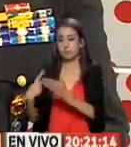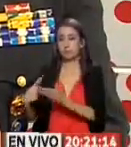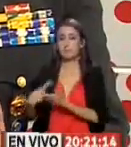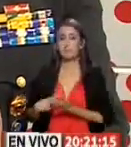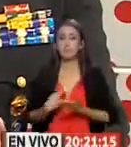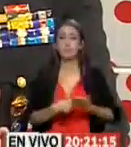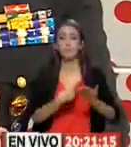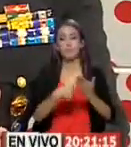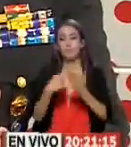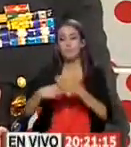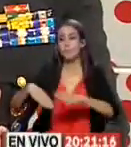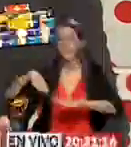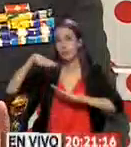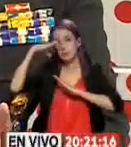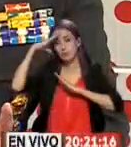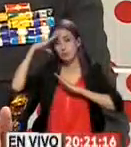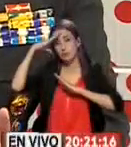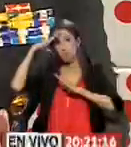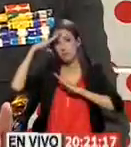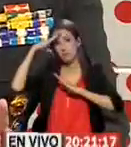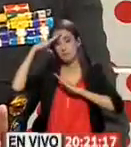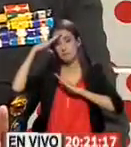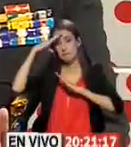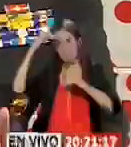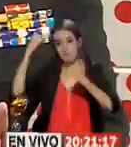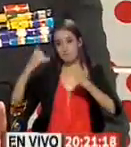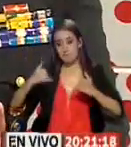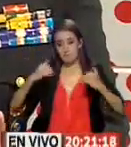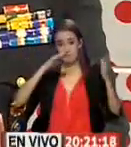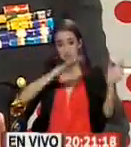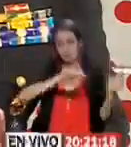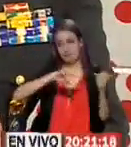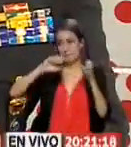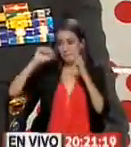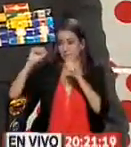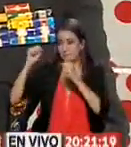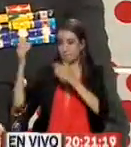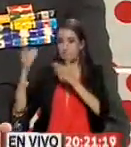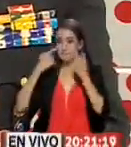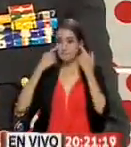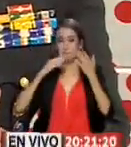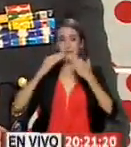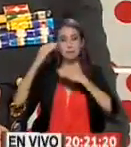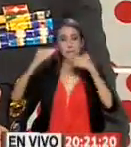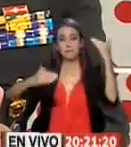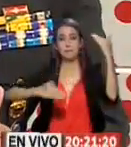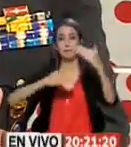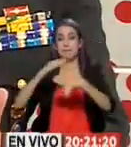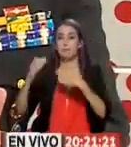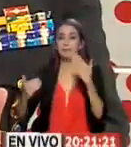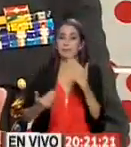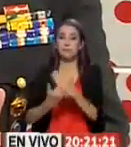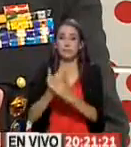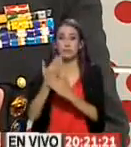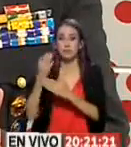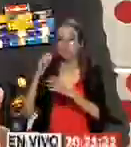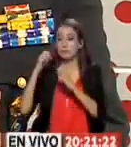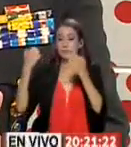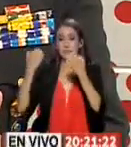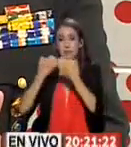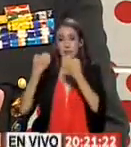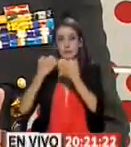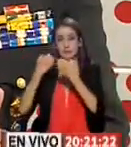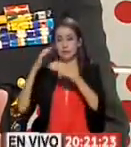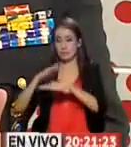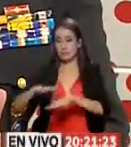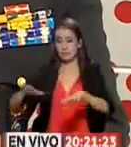época, los soldados del presente, es rescatar la unidad para transmitir a las nuevas generaciones de